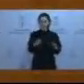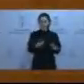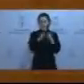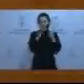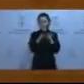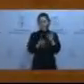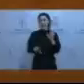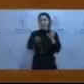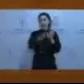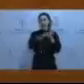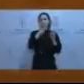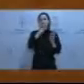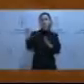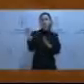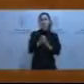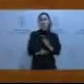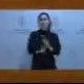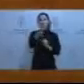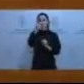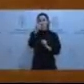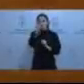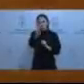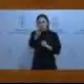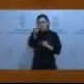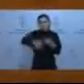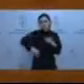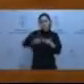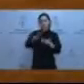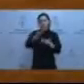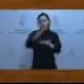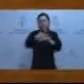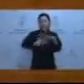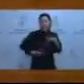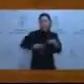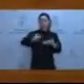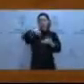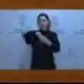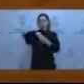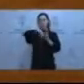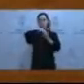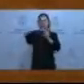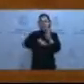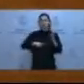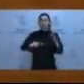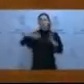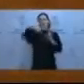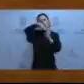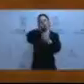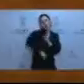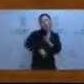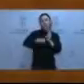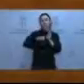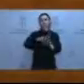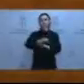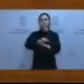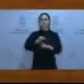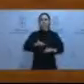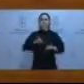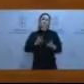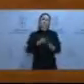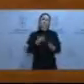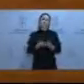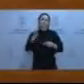ley establece la obligación de aprobar en el plazo de 2 años un catálogo que contendrá el conjunto de prestaciones del sistema público de